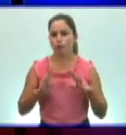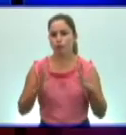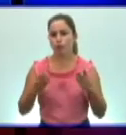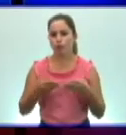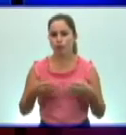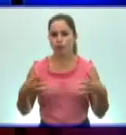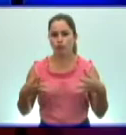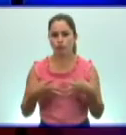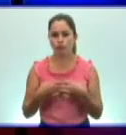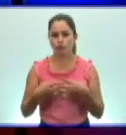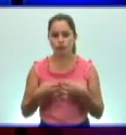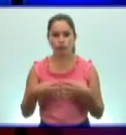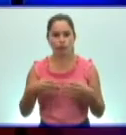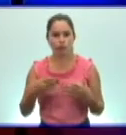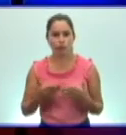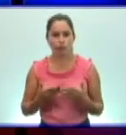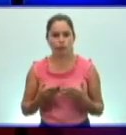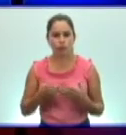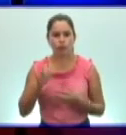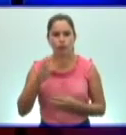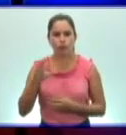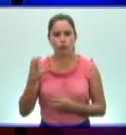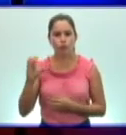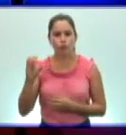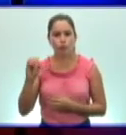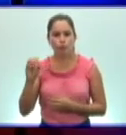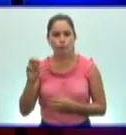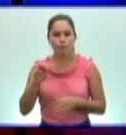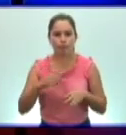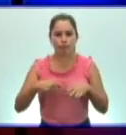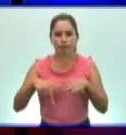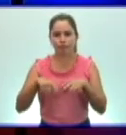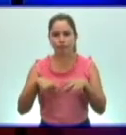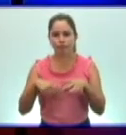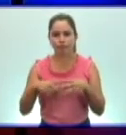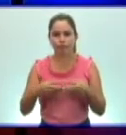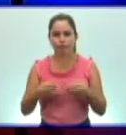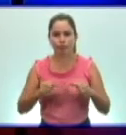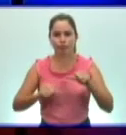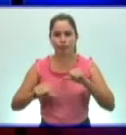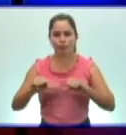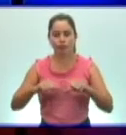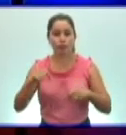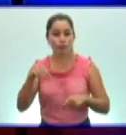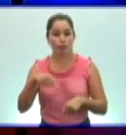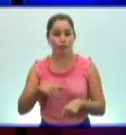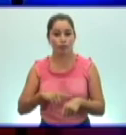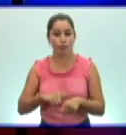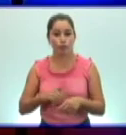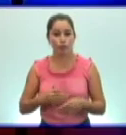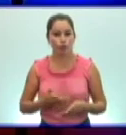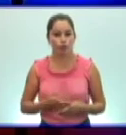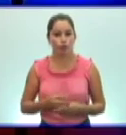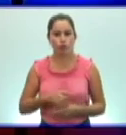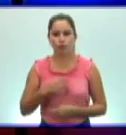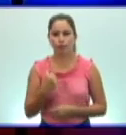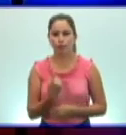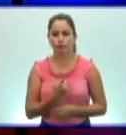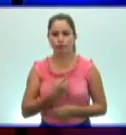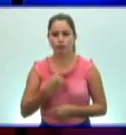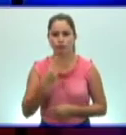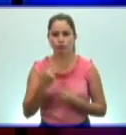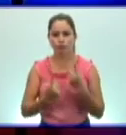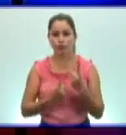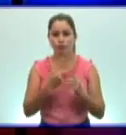la composición cuantitativa de las disoluciones. Hasta este minuto nosotros habíamos valorado algunas características de